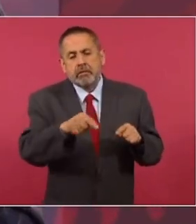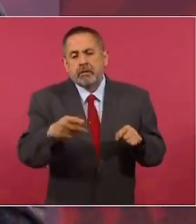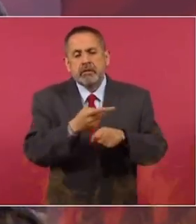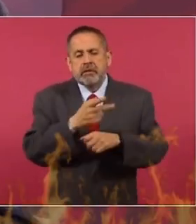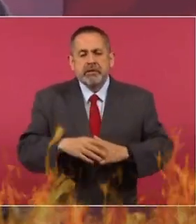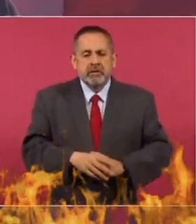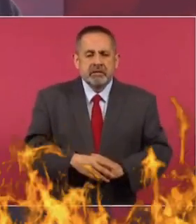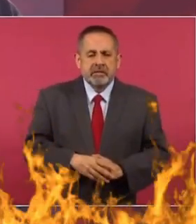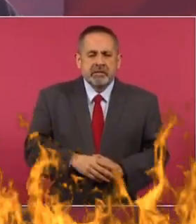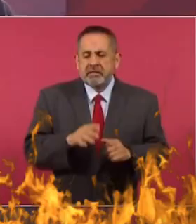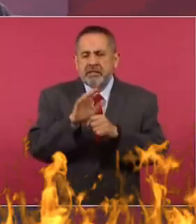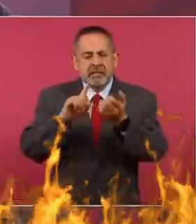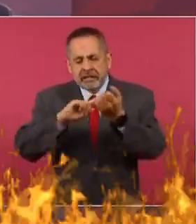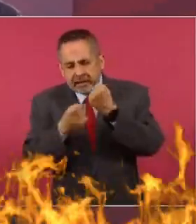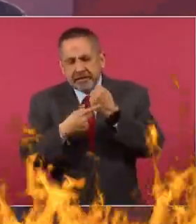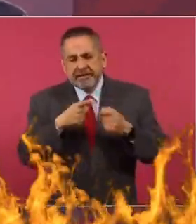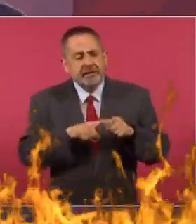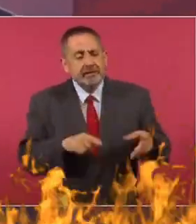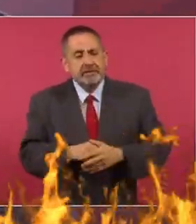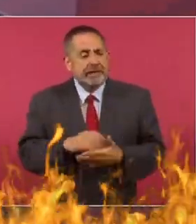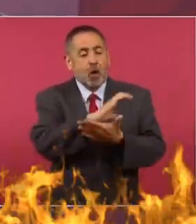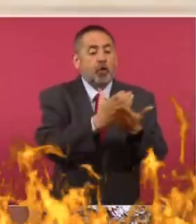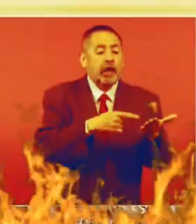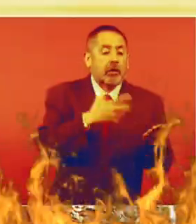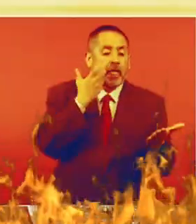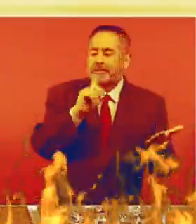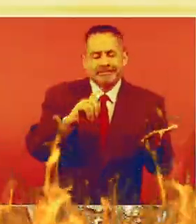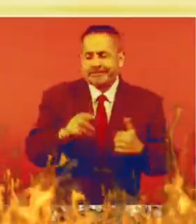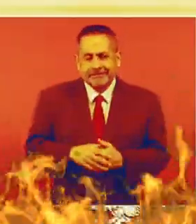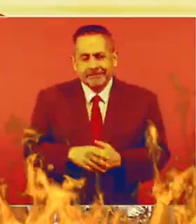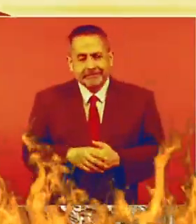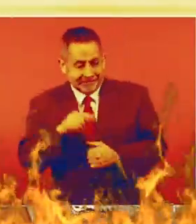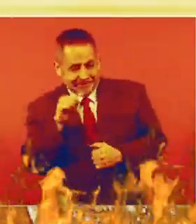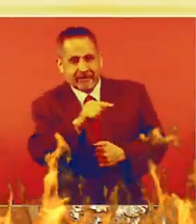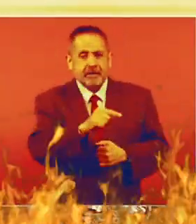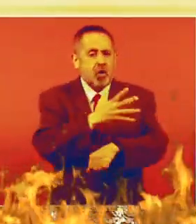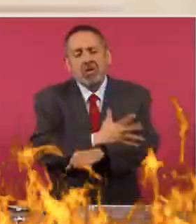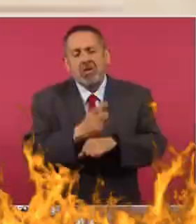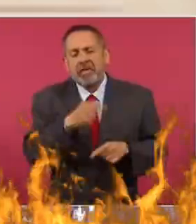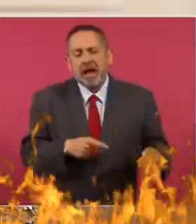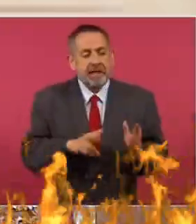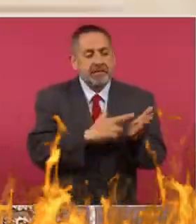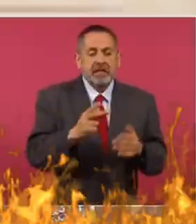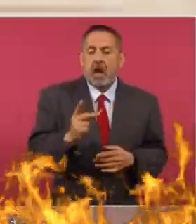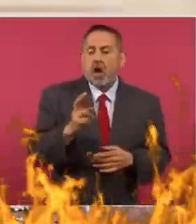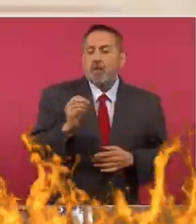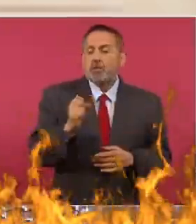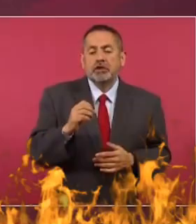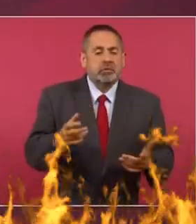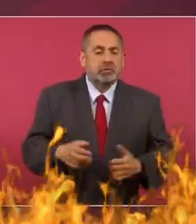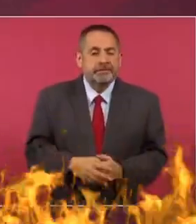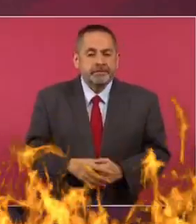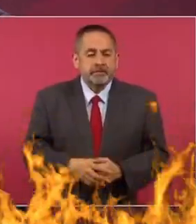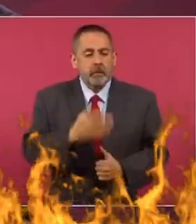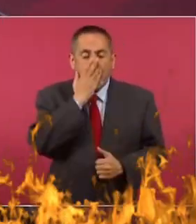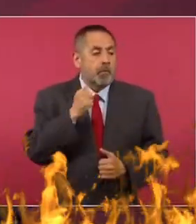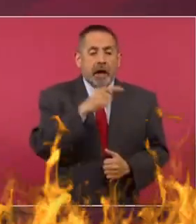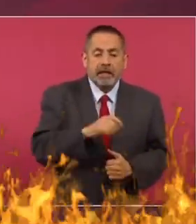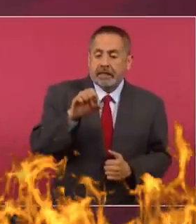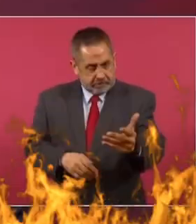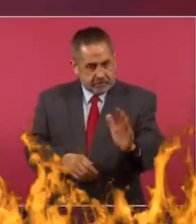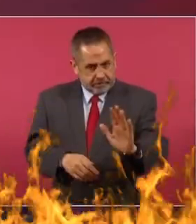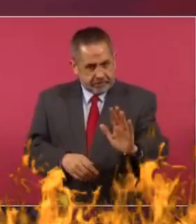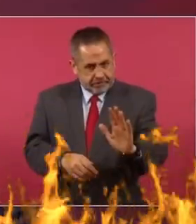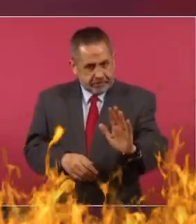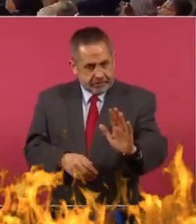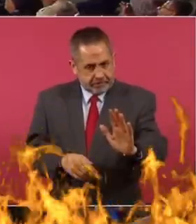asunto? ¿Cuál es el fondo de este asunto? No es ese contrato, es la deshonestidad de proceso. O sea, no hay ética